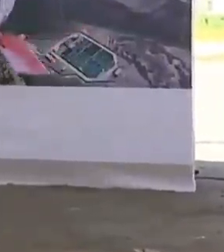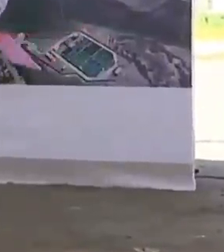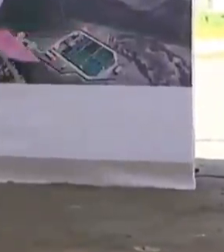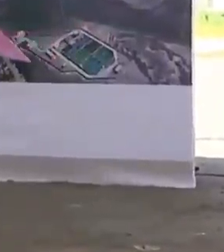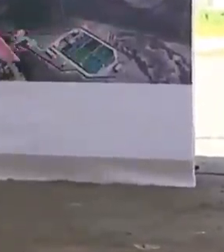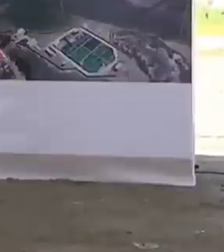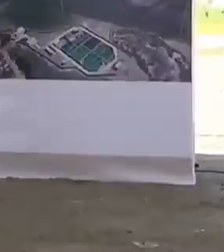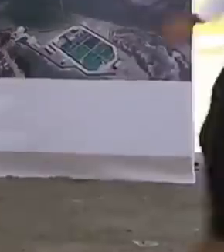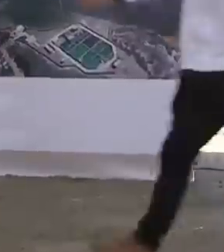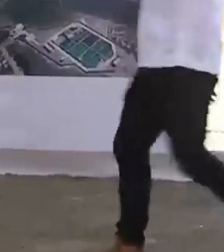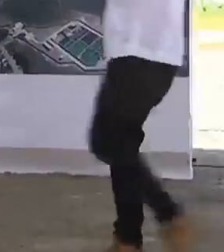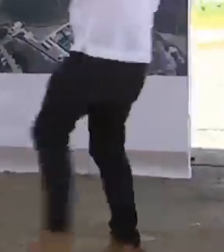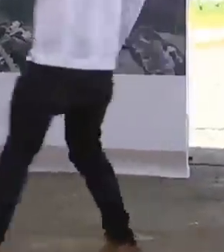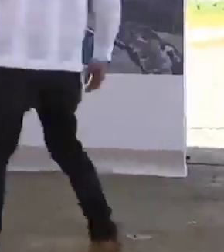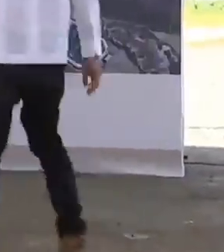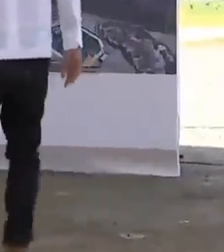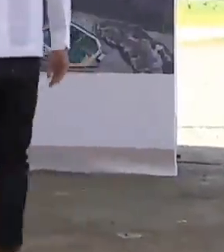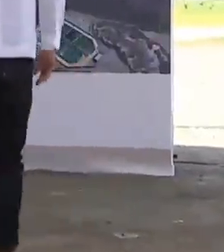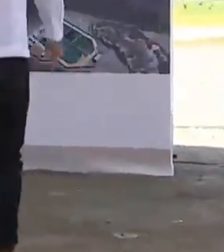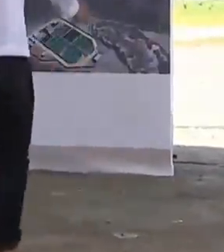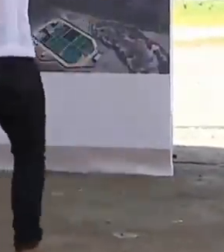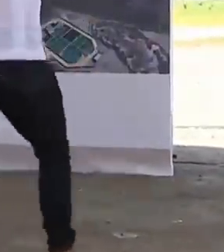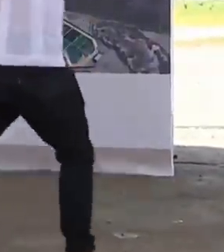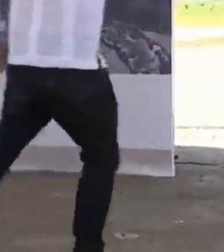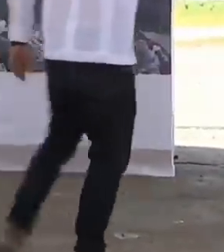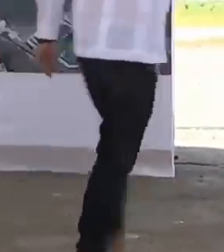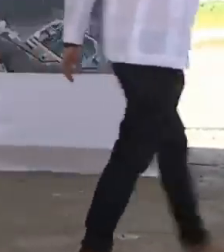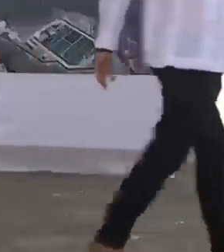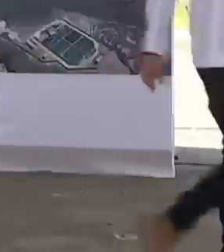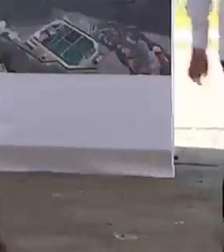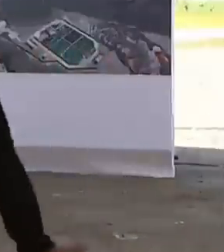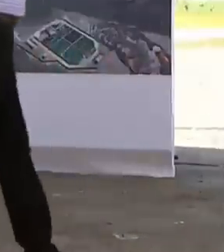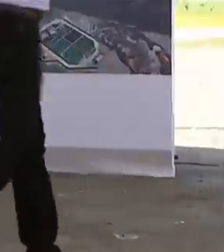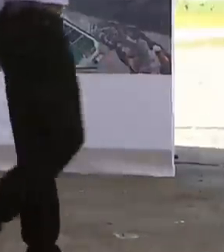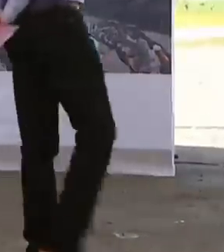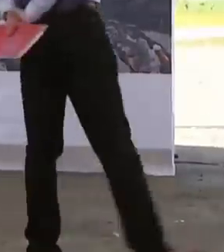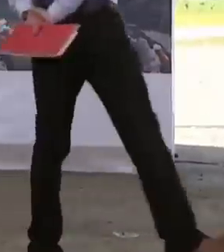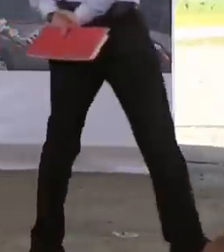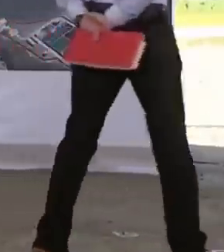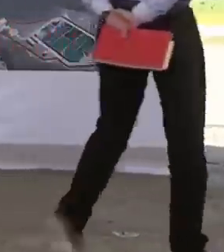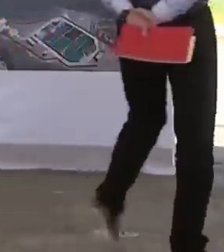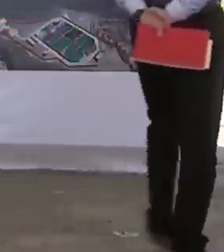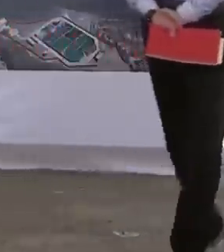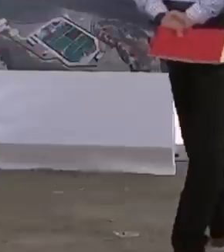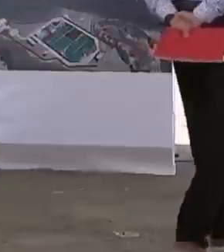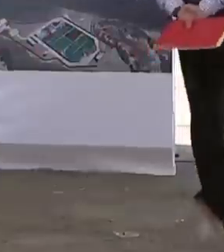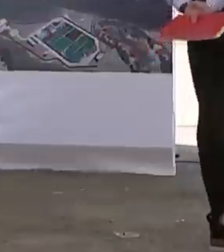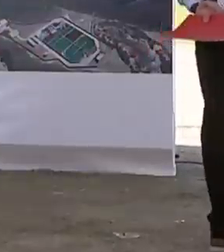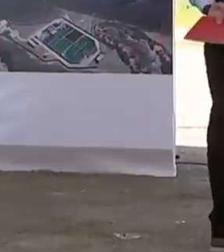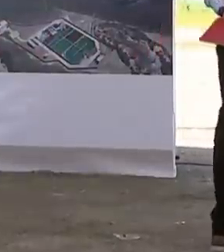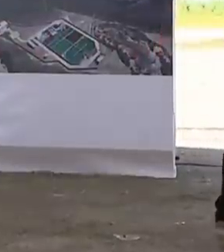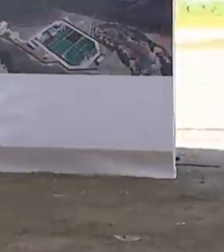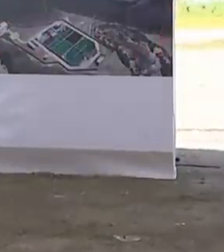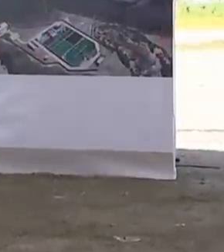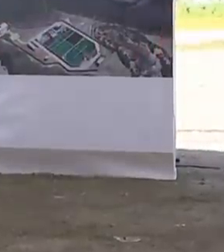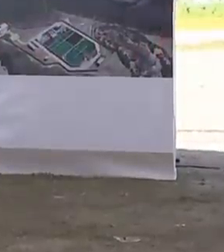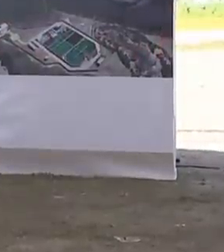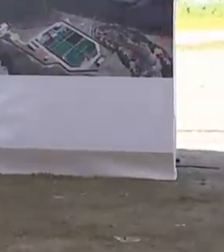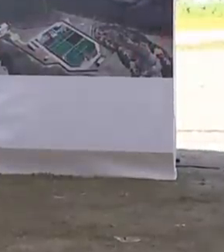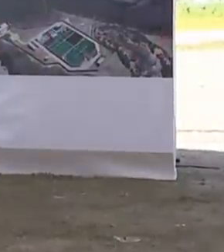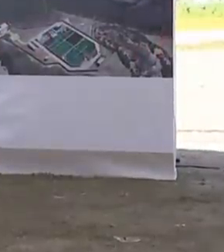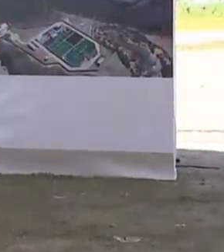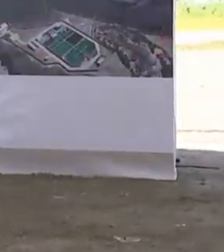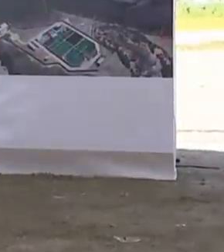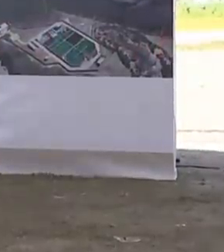autoridades que lo acompañan. Bueno, aquí estamos aquí en lo que es la ampliación y construcción de las plantas de tratamiento Urías 1, Urías 2